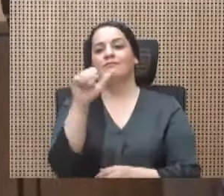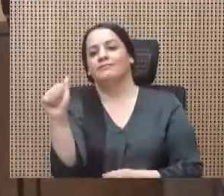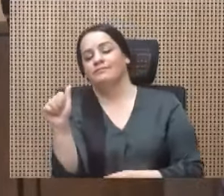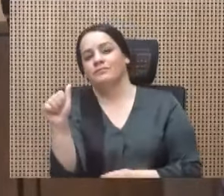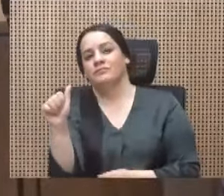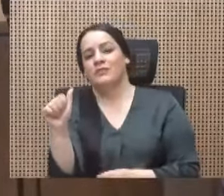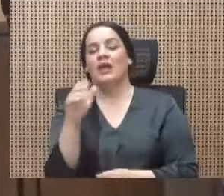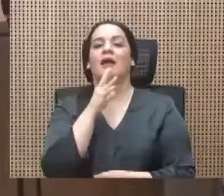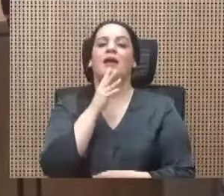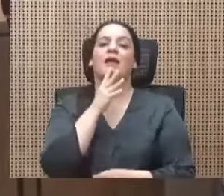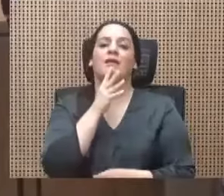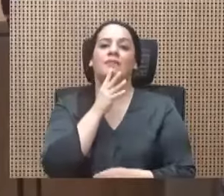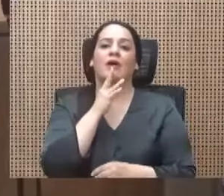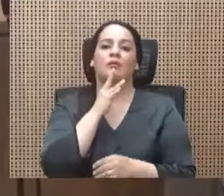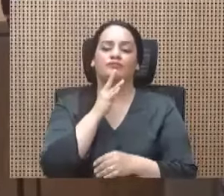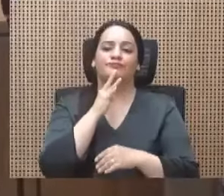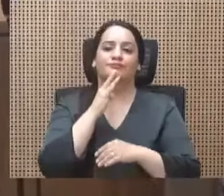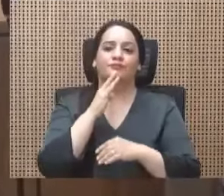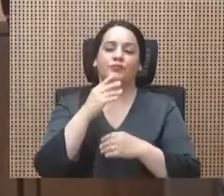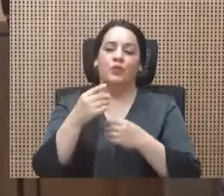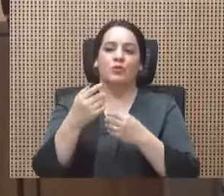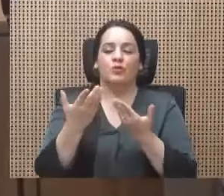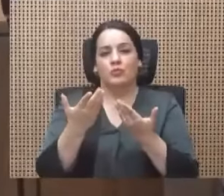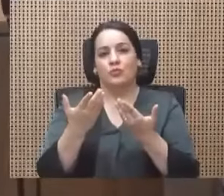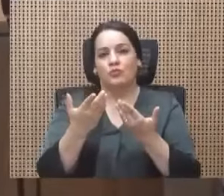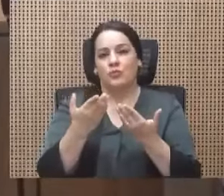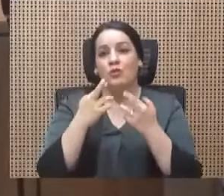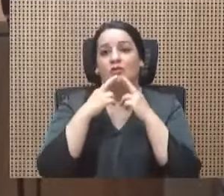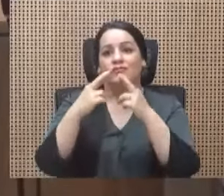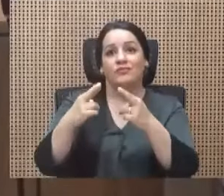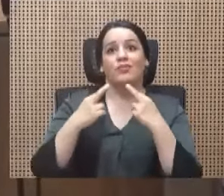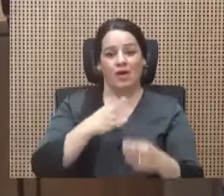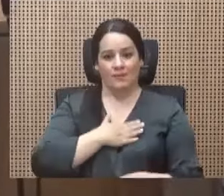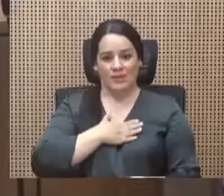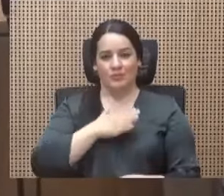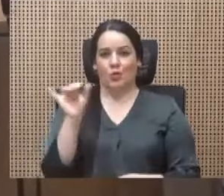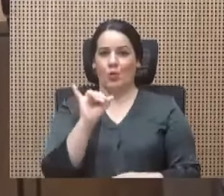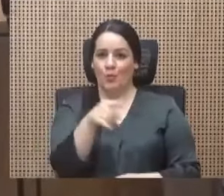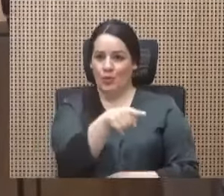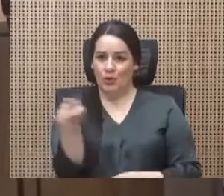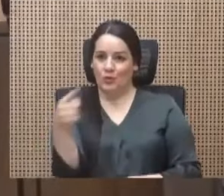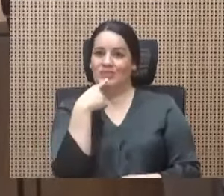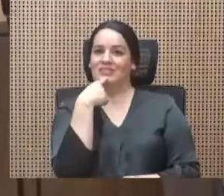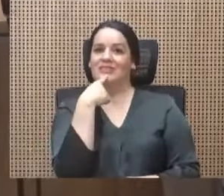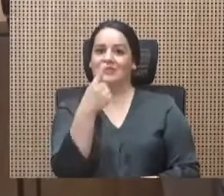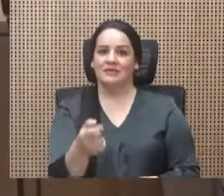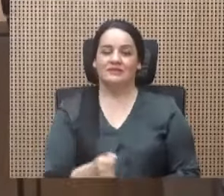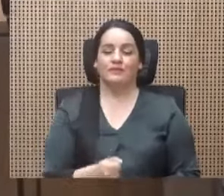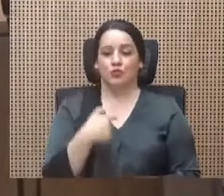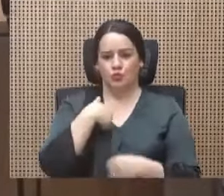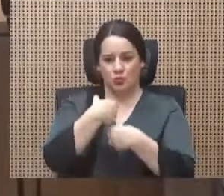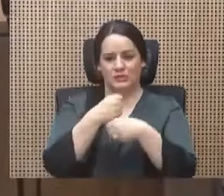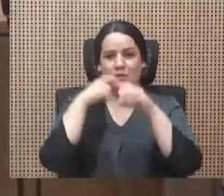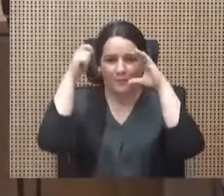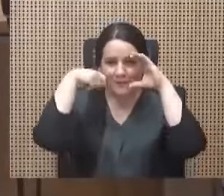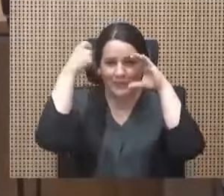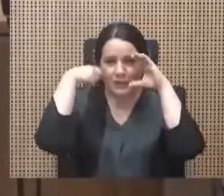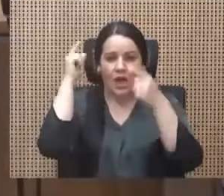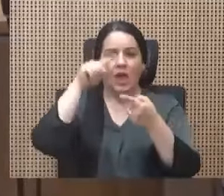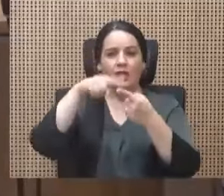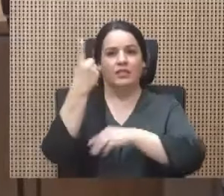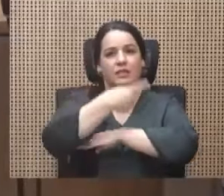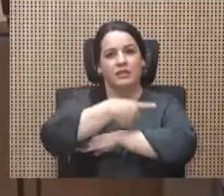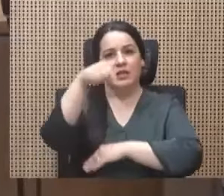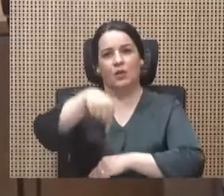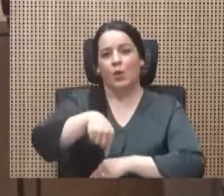aludido. Y es que, como ellos bien lo dicen, hice un videíto que hasta el día de hoy no logran